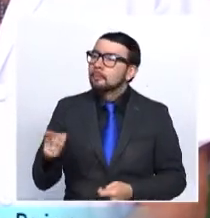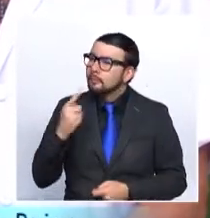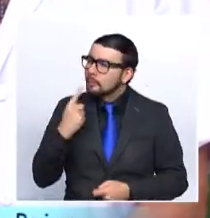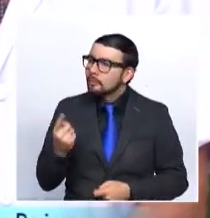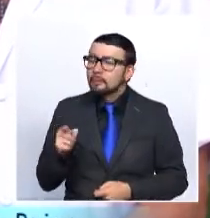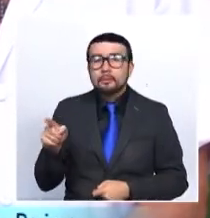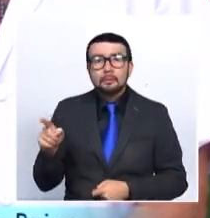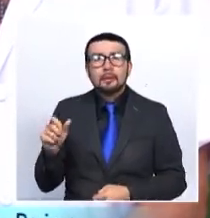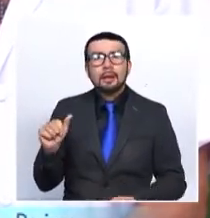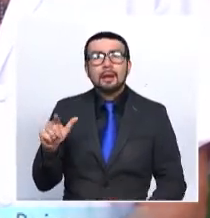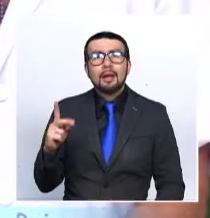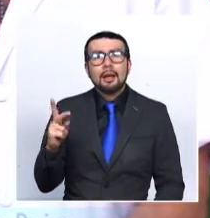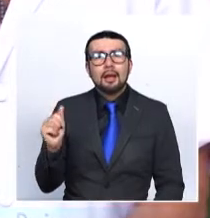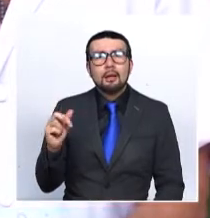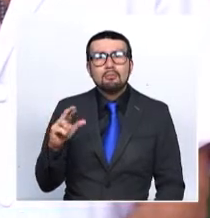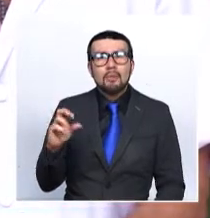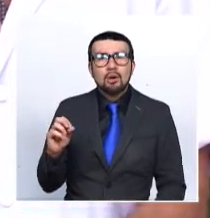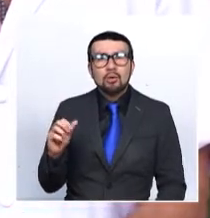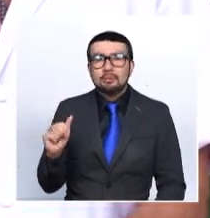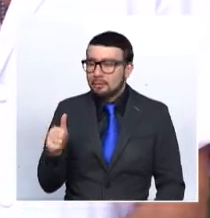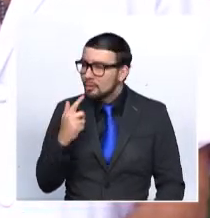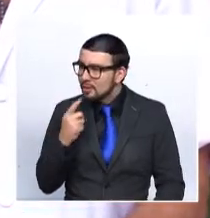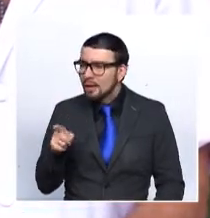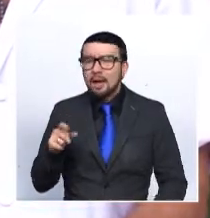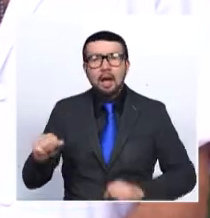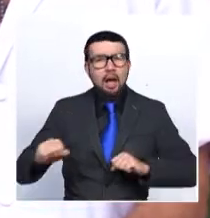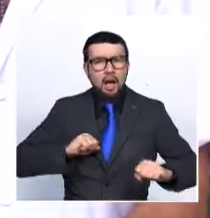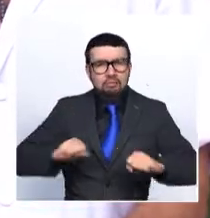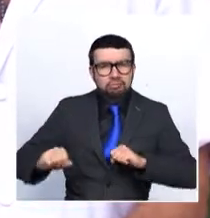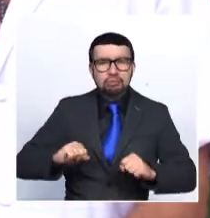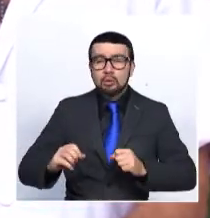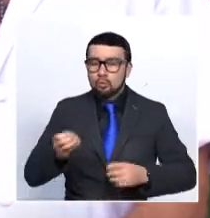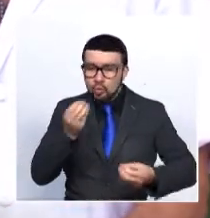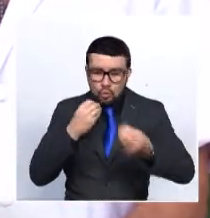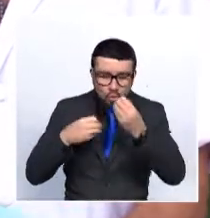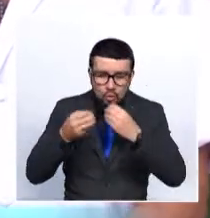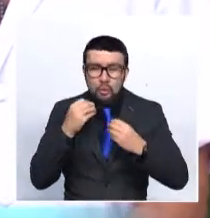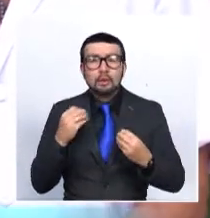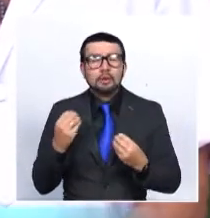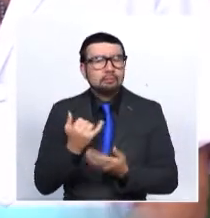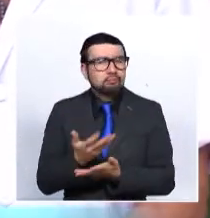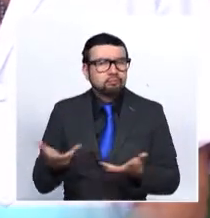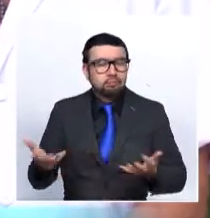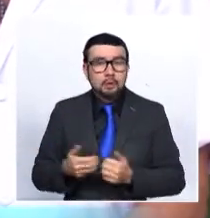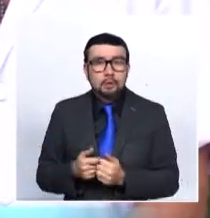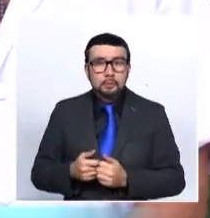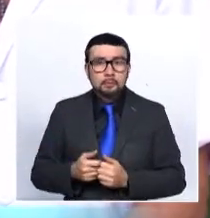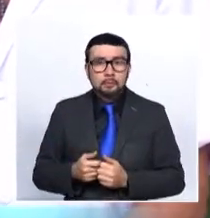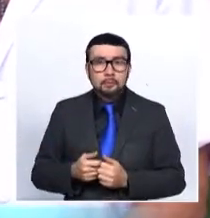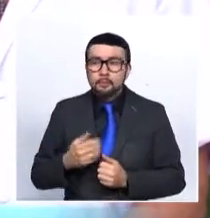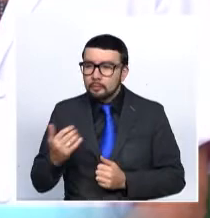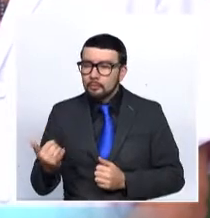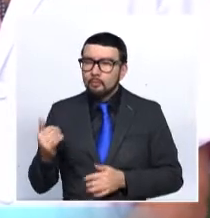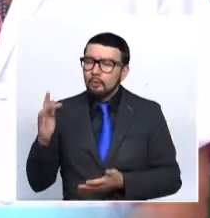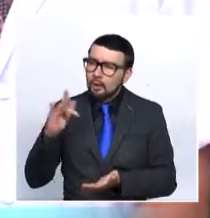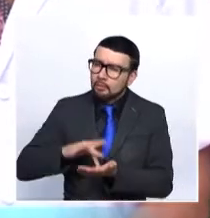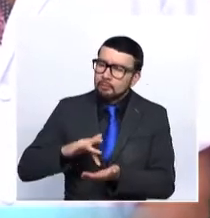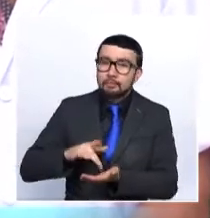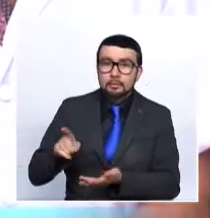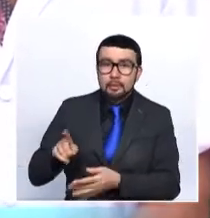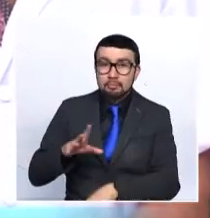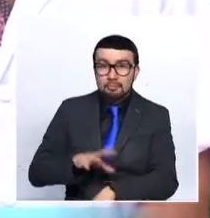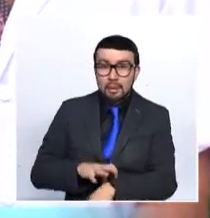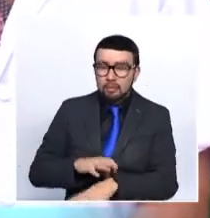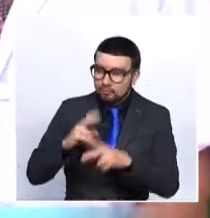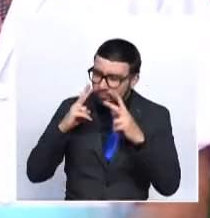Álvaro, del punto de vista ejercicio, alimentación, chequeos periódicos médicos